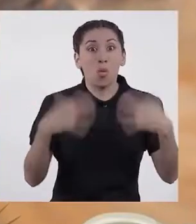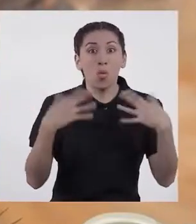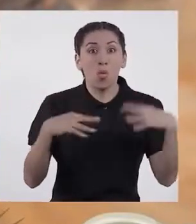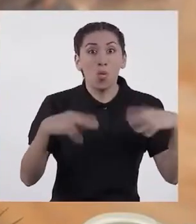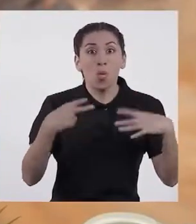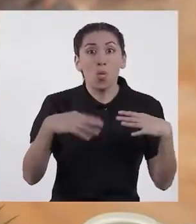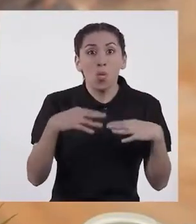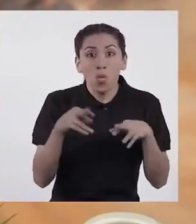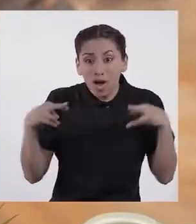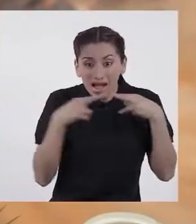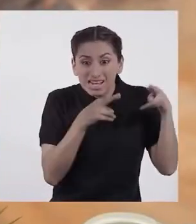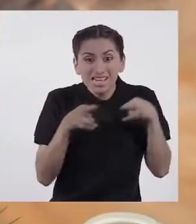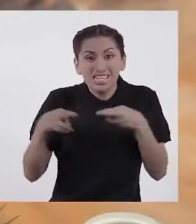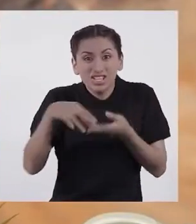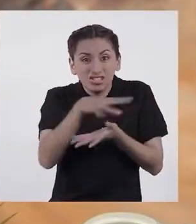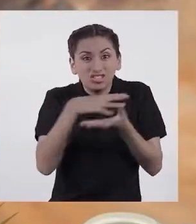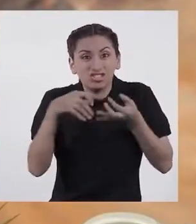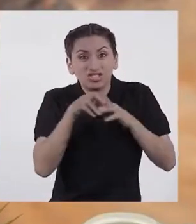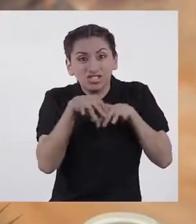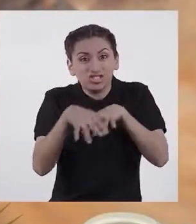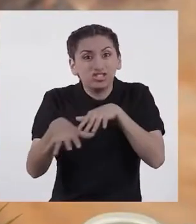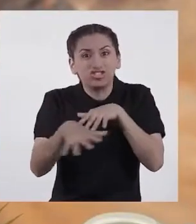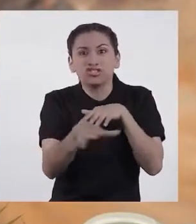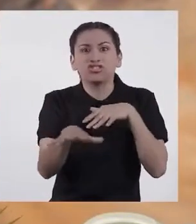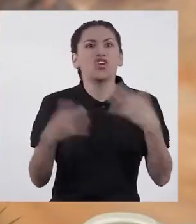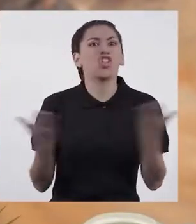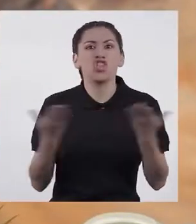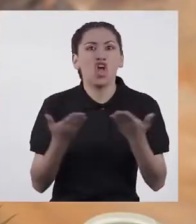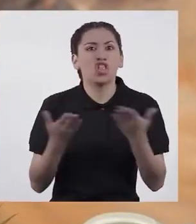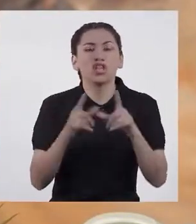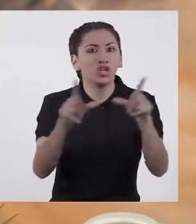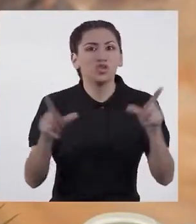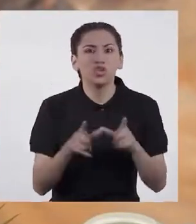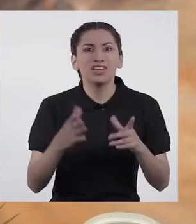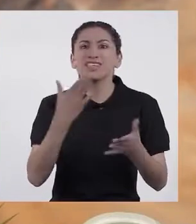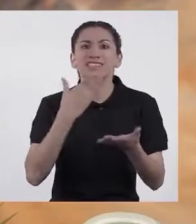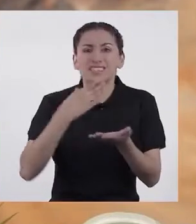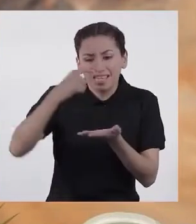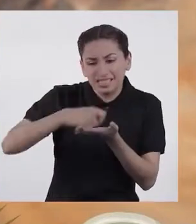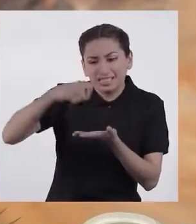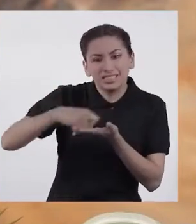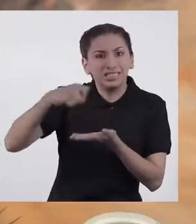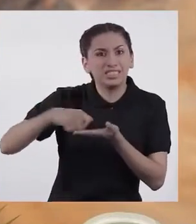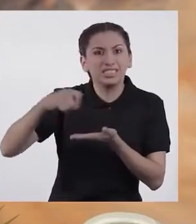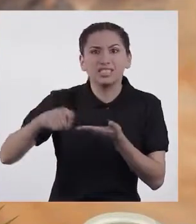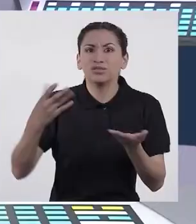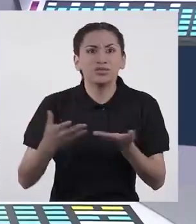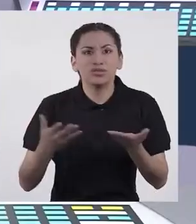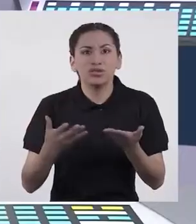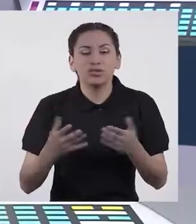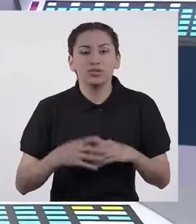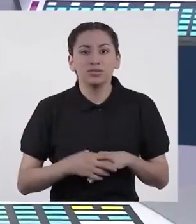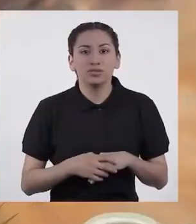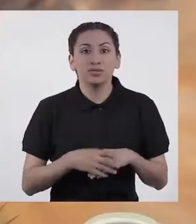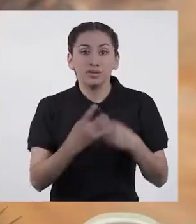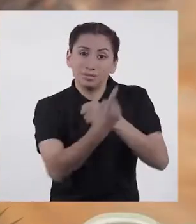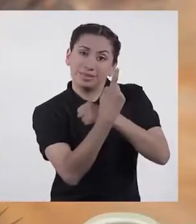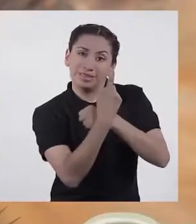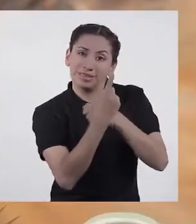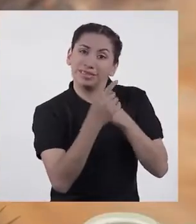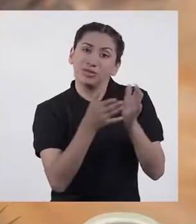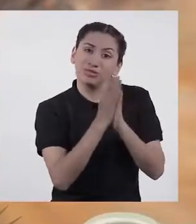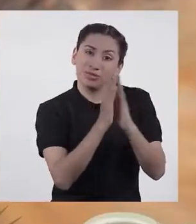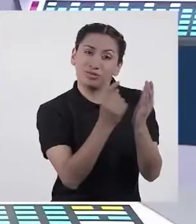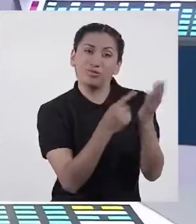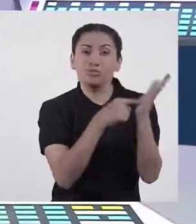huaico? ¡Ay! ¿Y dónde ocurrió eso? ¿Quién escribió esa noticia? ¿Me enseñas